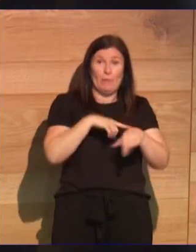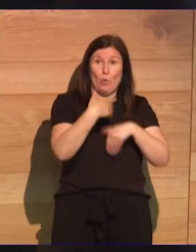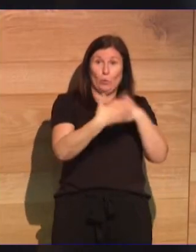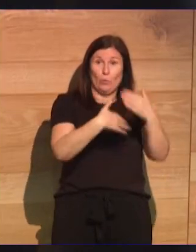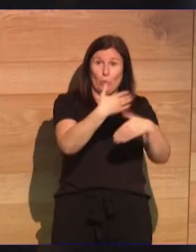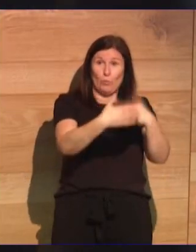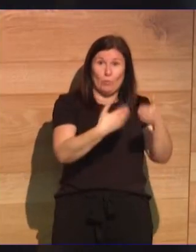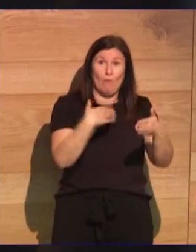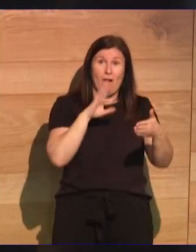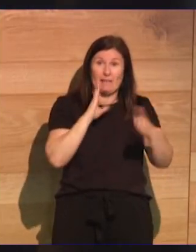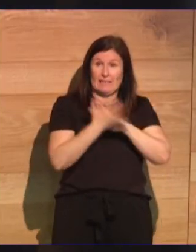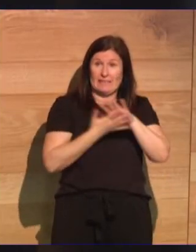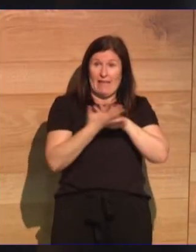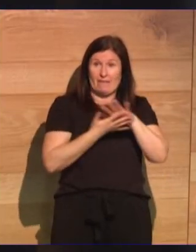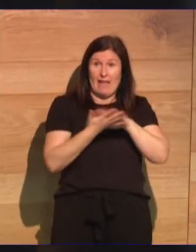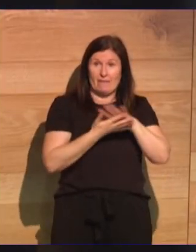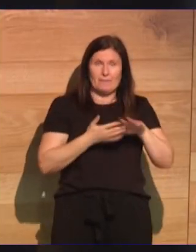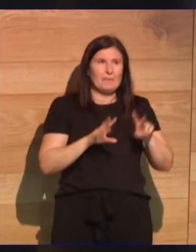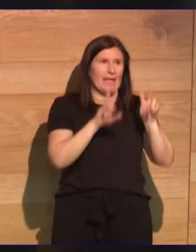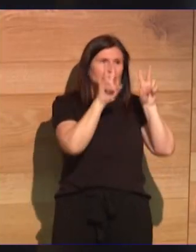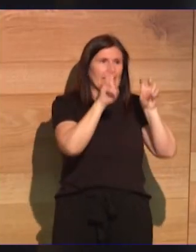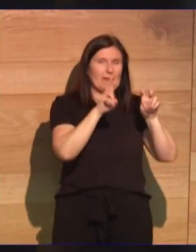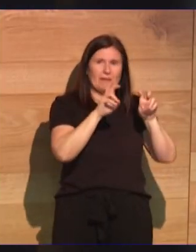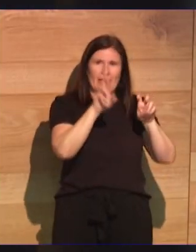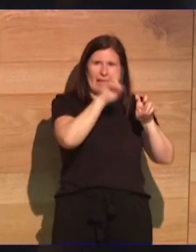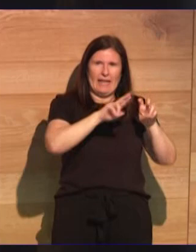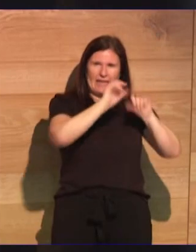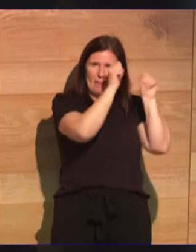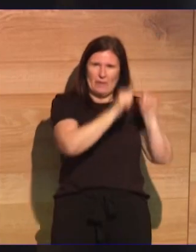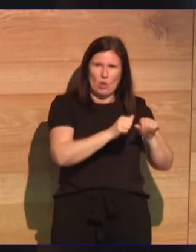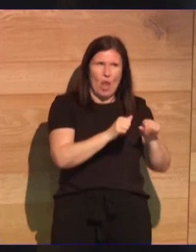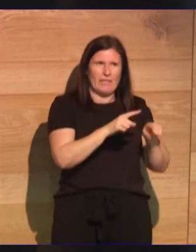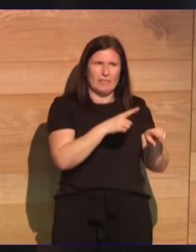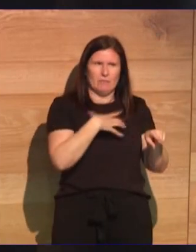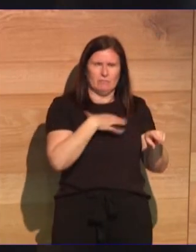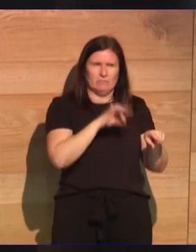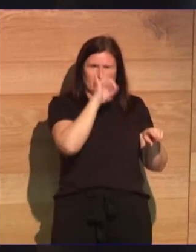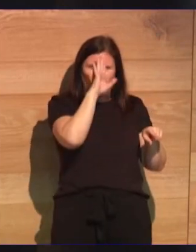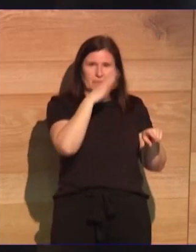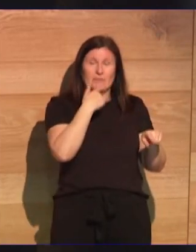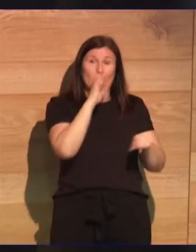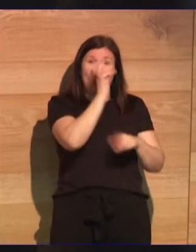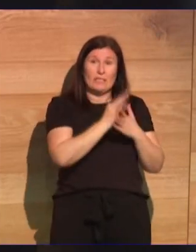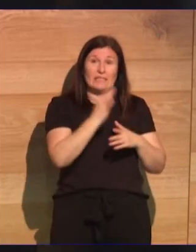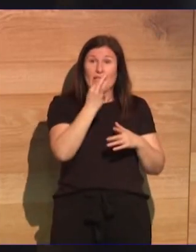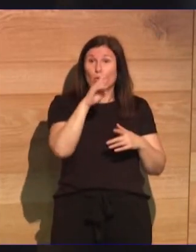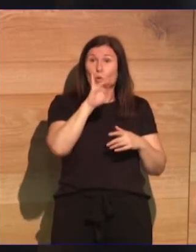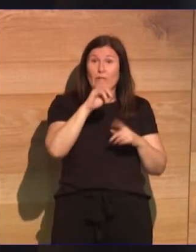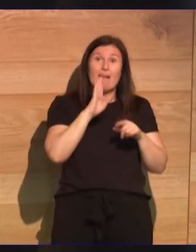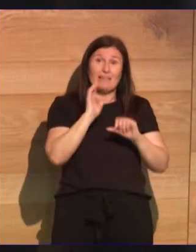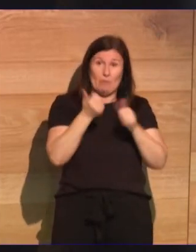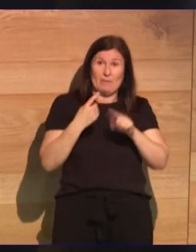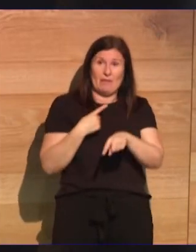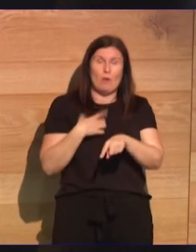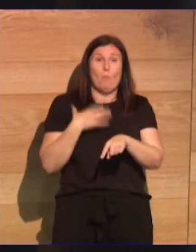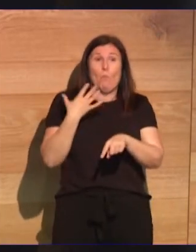bien decías, ¿no? Compañero, el tema de los patrones y tal, sorprendernos, ¿no? Ya incluso el test de Turing, que es como has empezado, ¿no? Diciendo, ya a